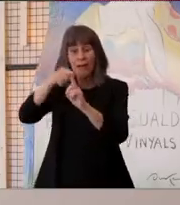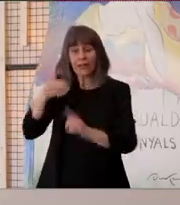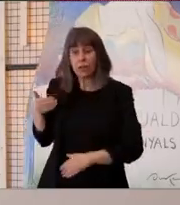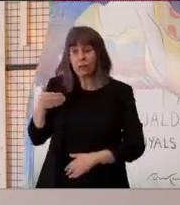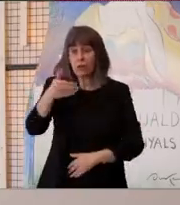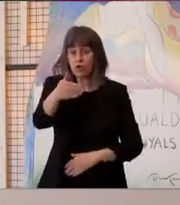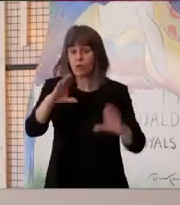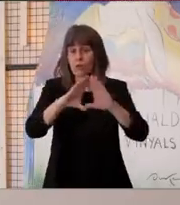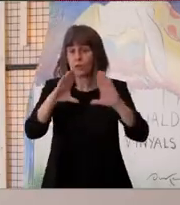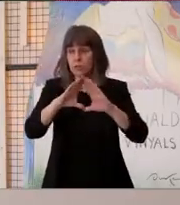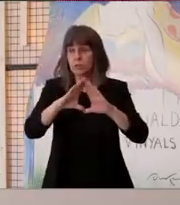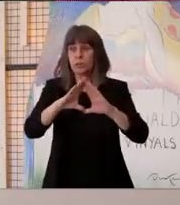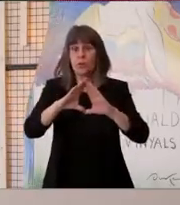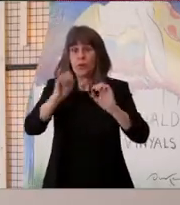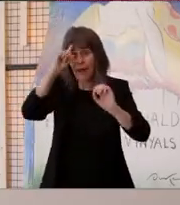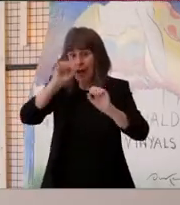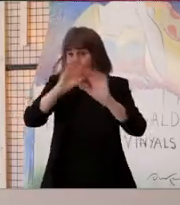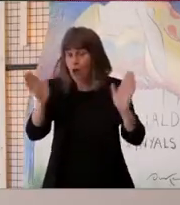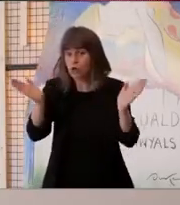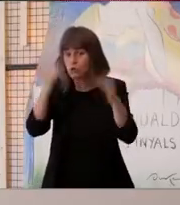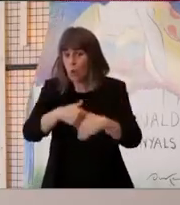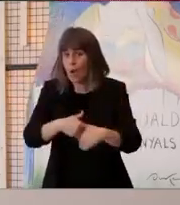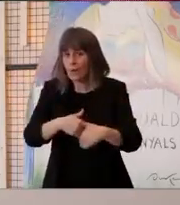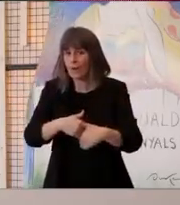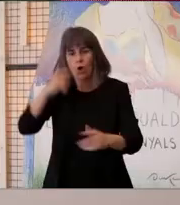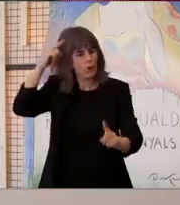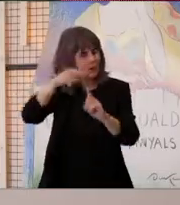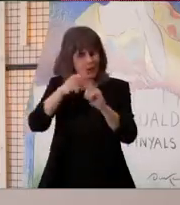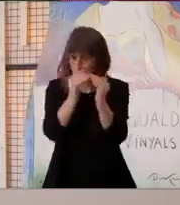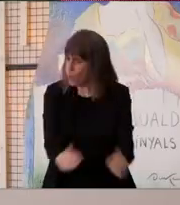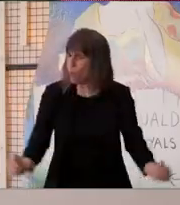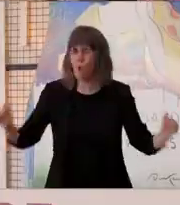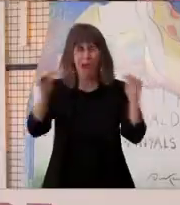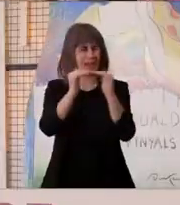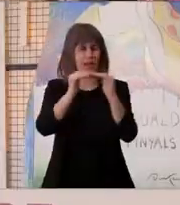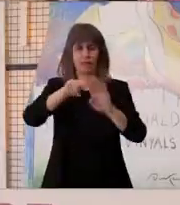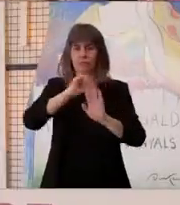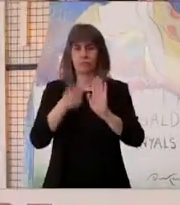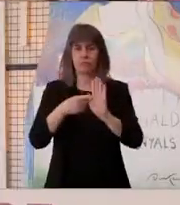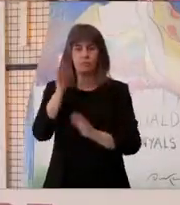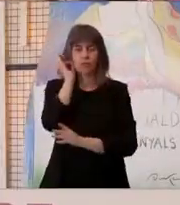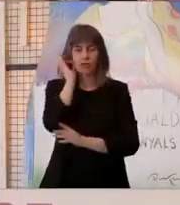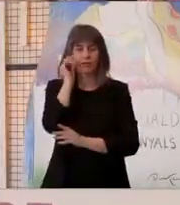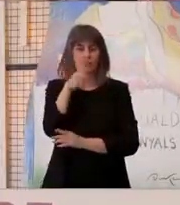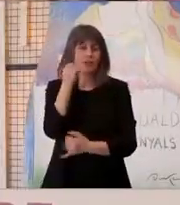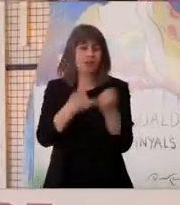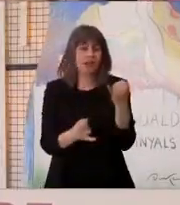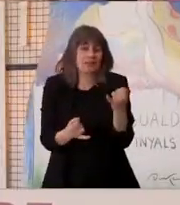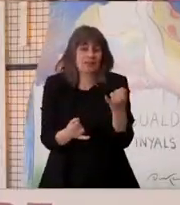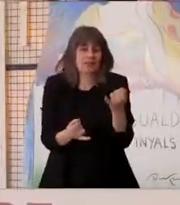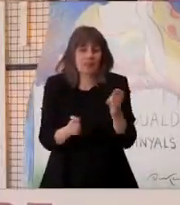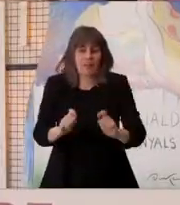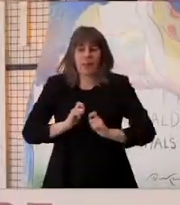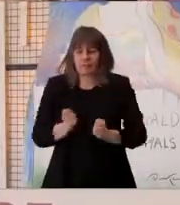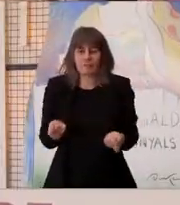principios del feminismo que es la igualdad plena de las mujeres Pues nos lleva a debilitar al movimiento